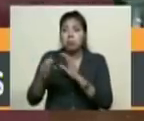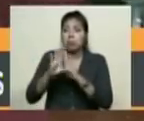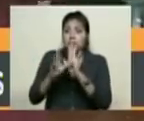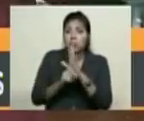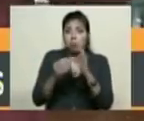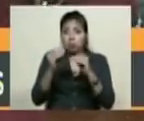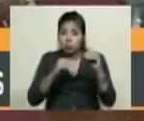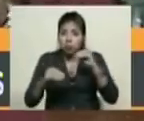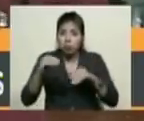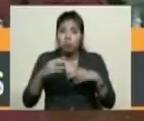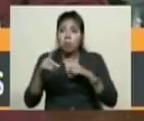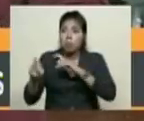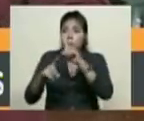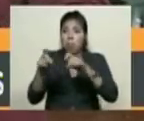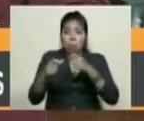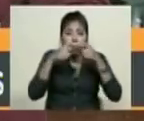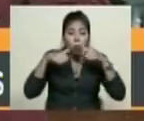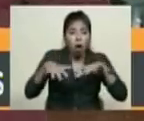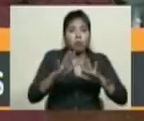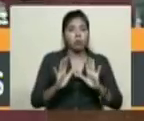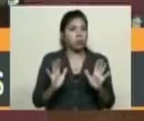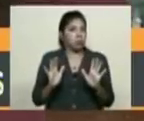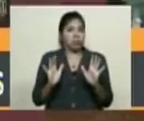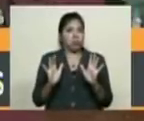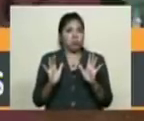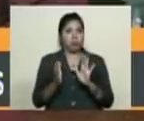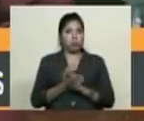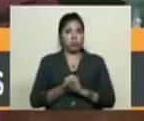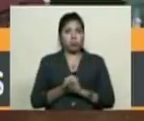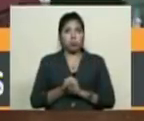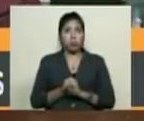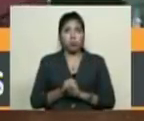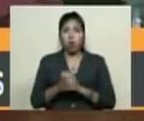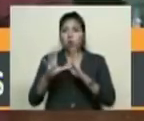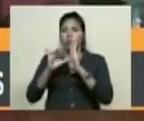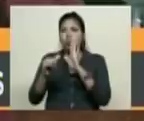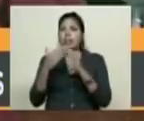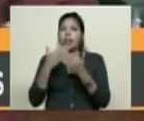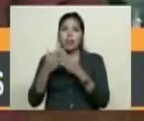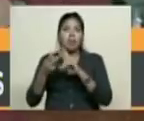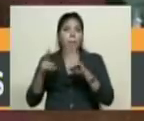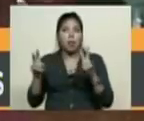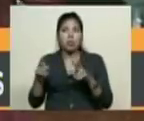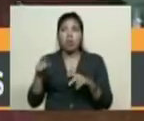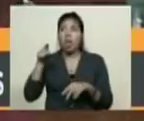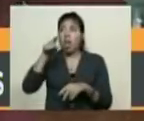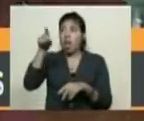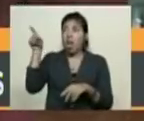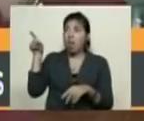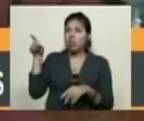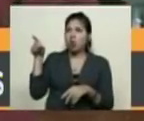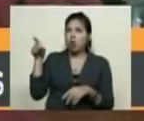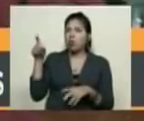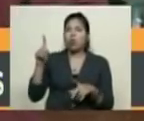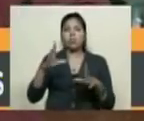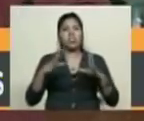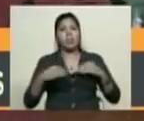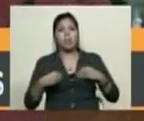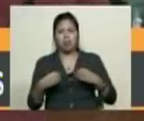Constitución, consultando al país. La Constituyente trajo la paz y ellos dijeron, no vamos a reconocerla. ¿Qué nos importa a